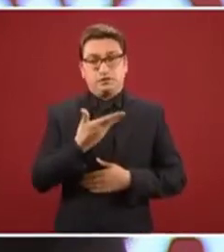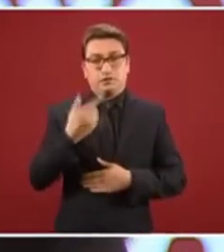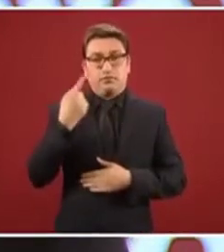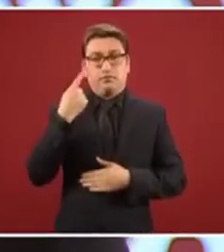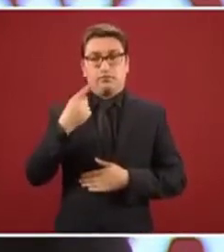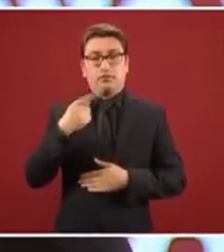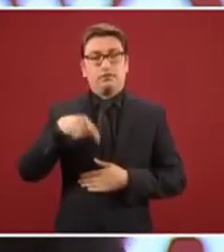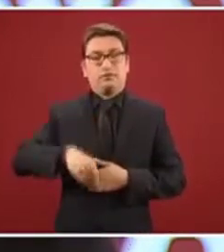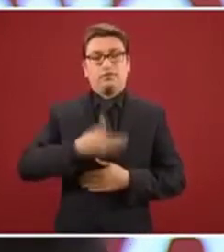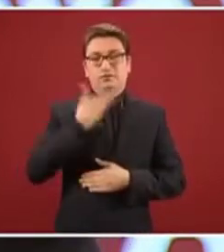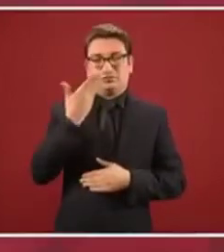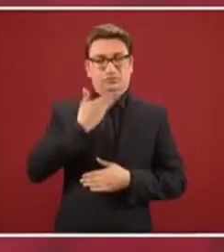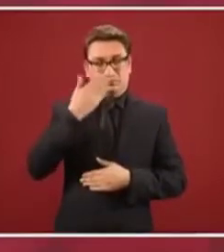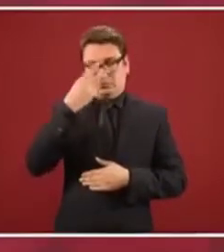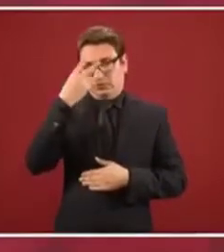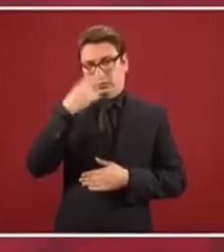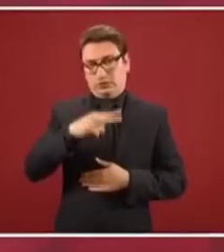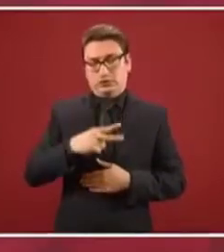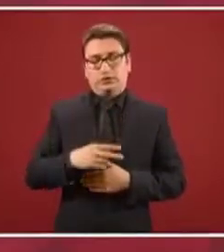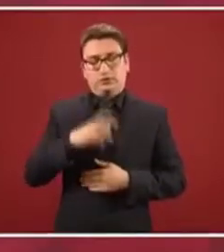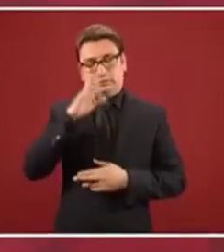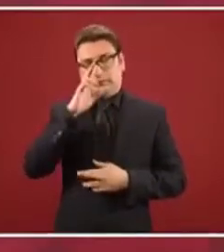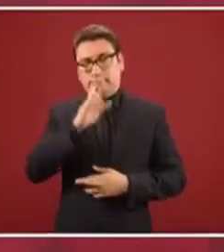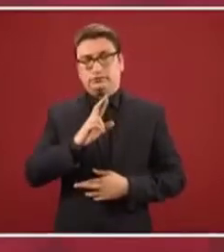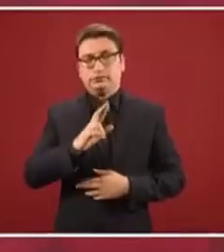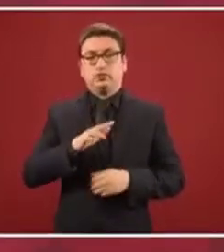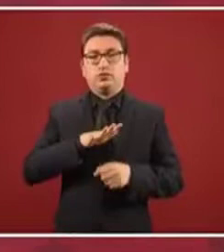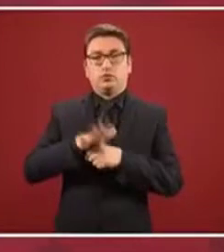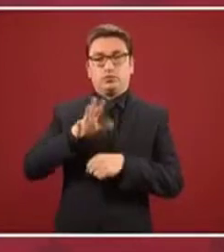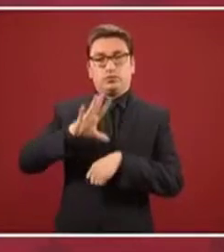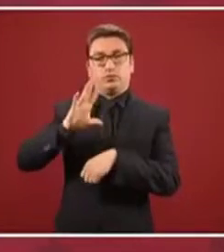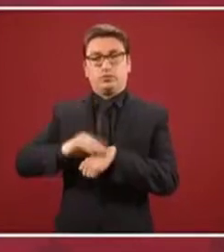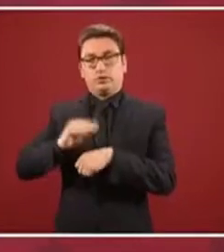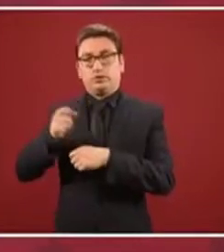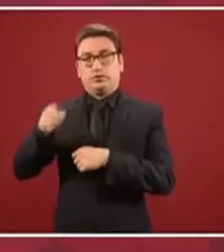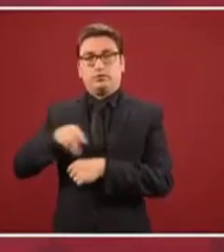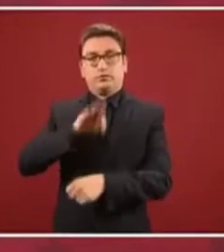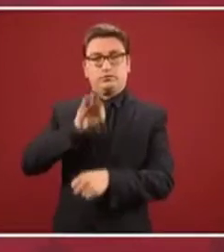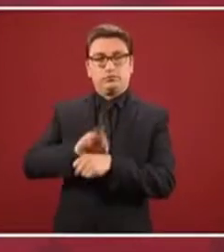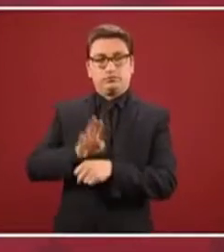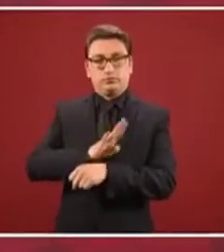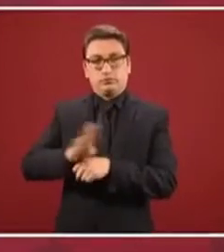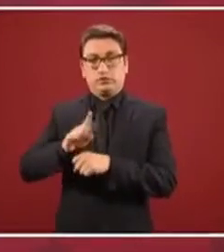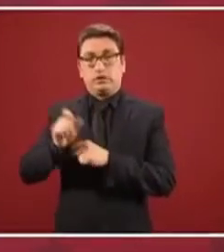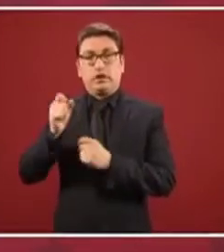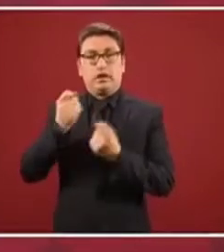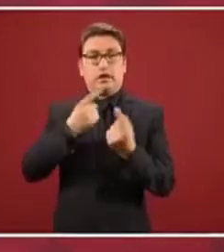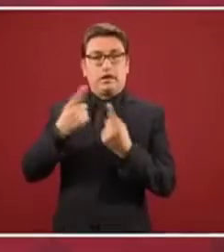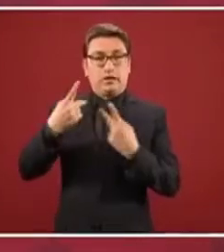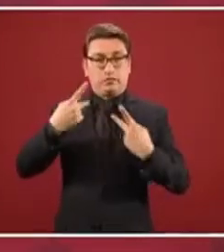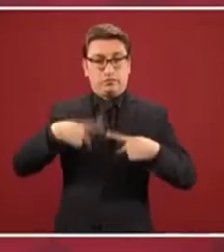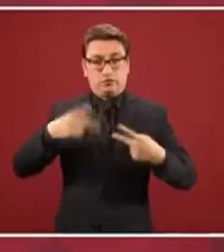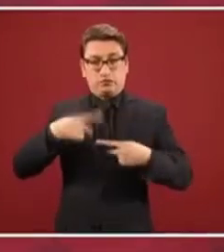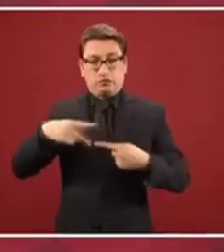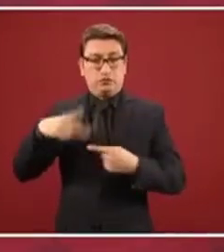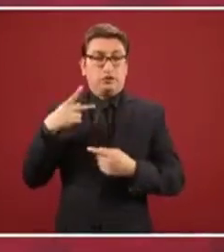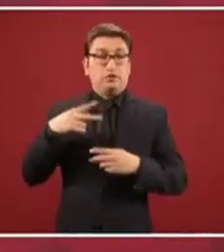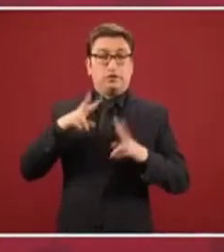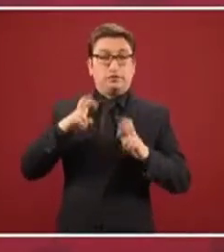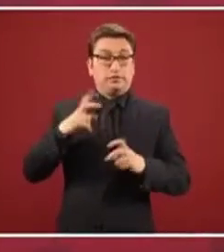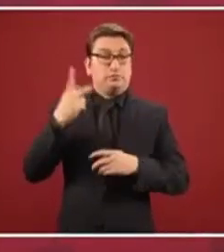tradición mexicana de otorgamiento de asilo y protección de los perseguidos políticos o por otros